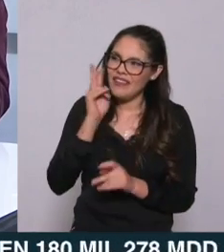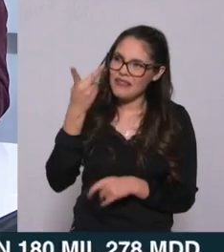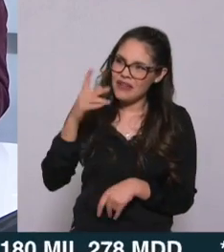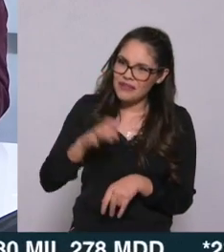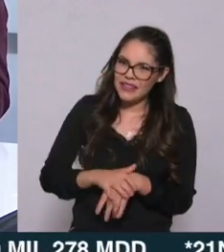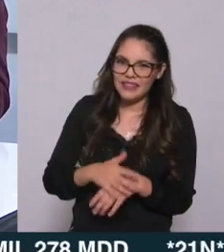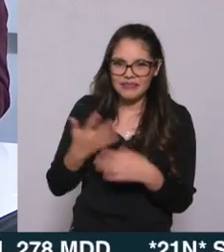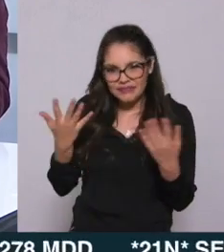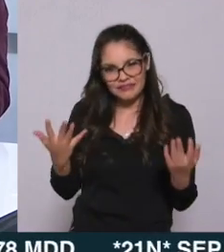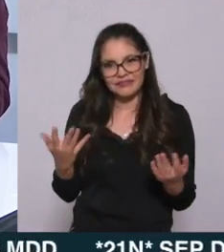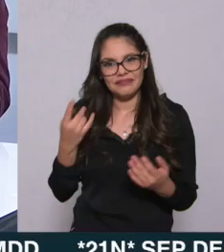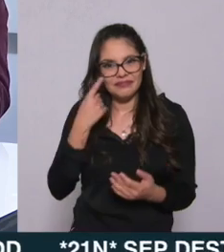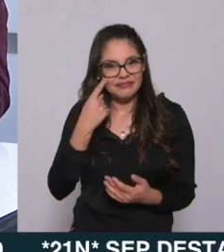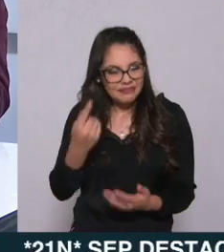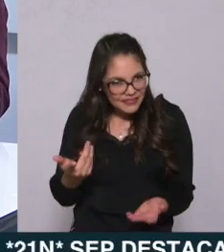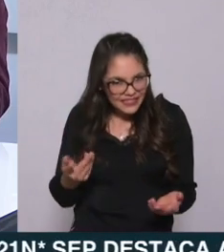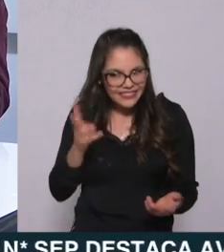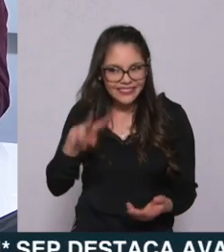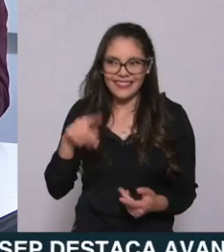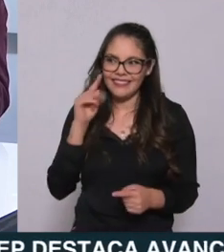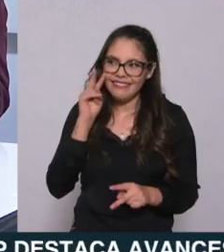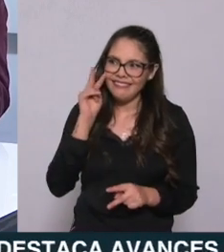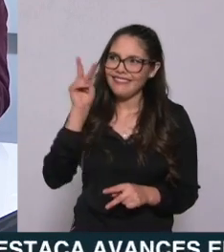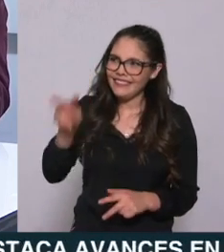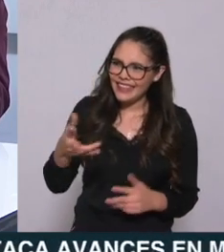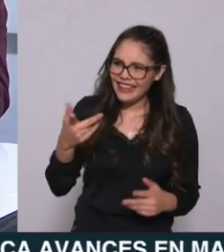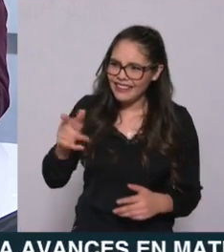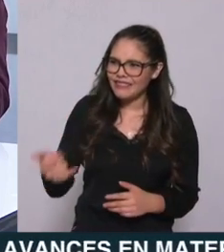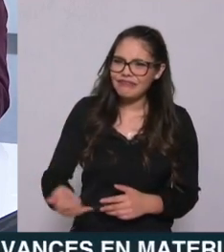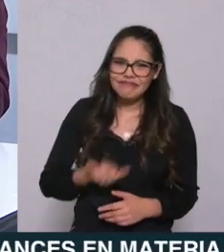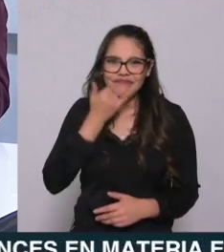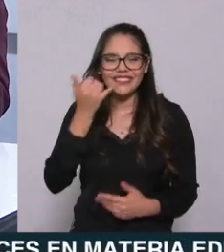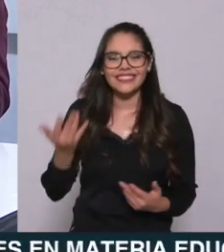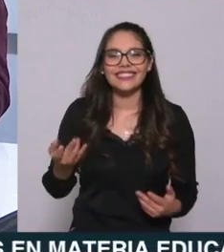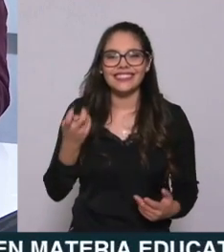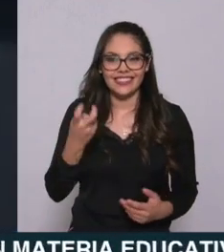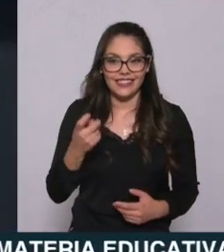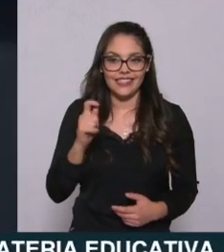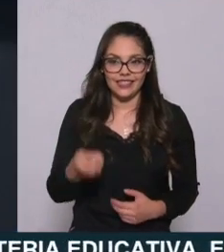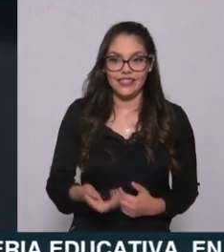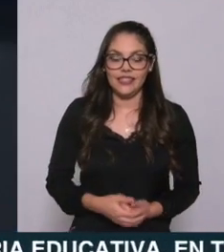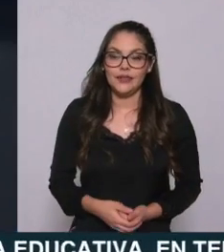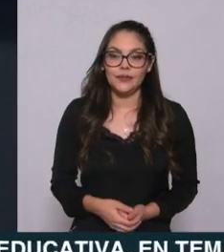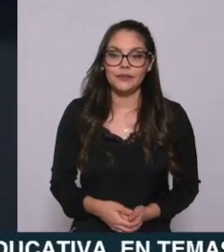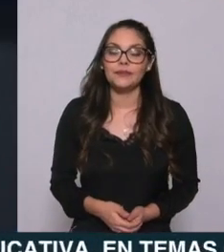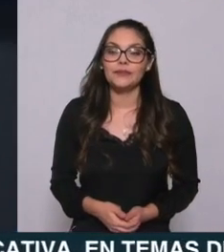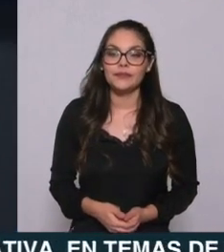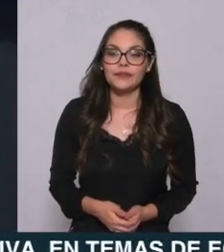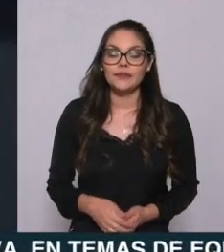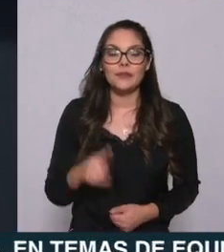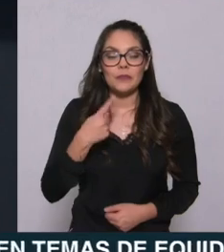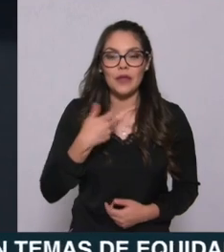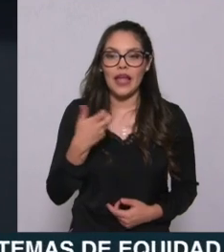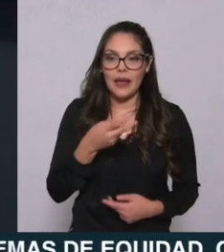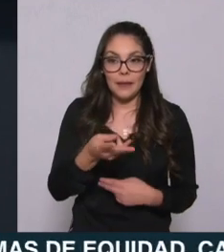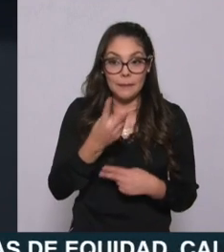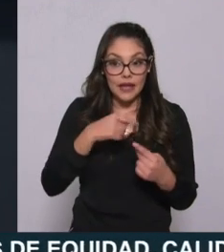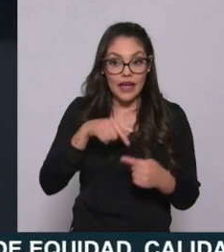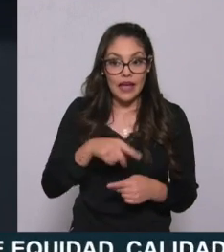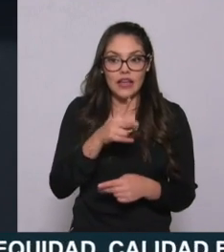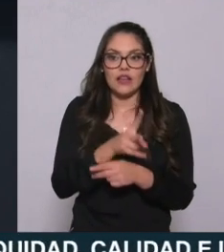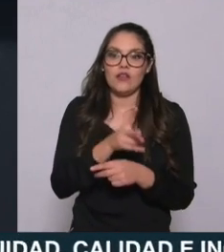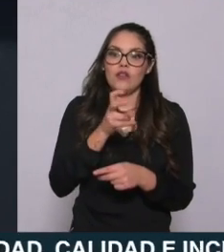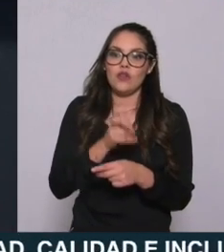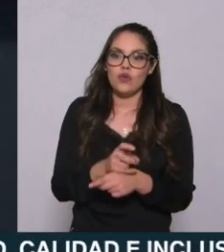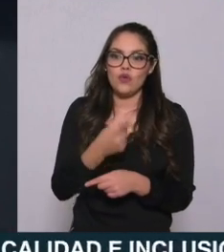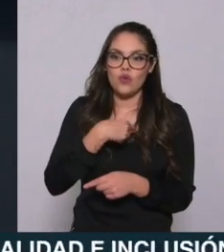oye, de verdad, date cuenta del error que estás cometiendo, ¿no? Y bueno, nosotros venimos aquí a invitarlos a esta obra, que